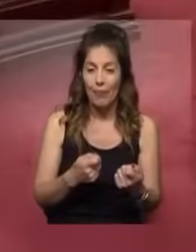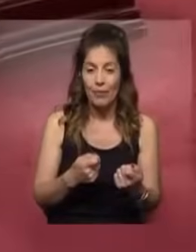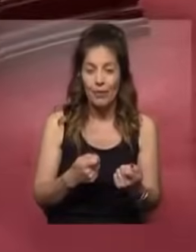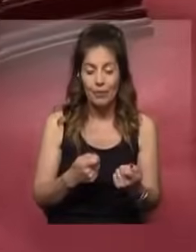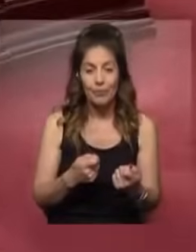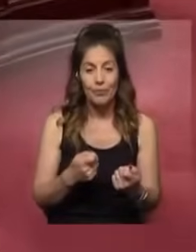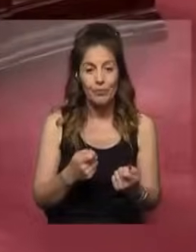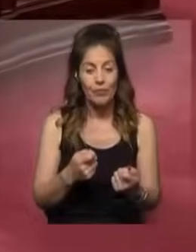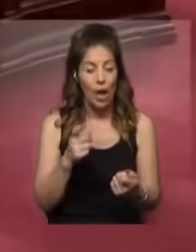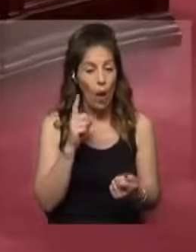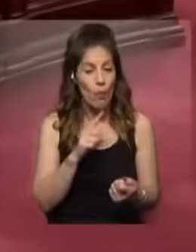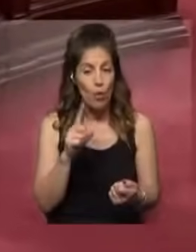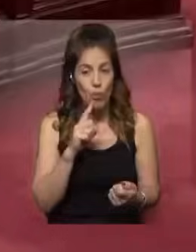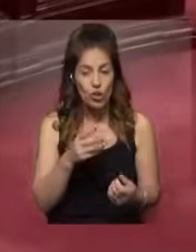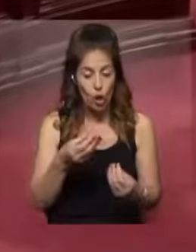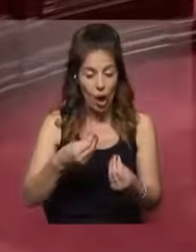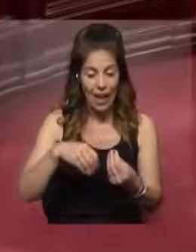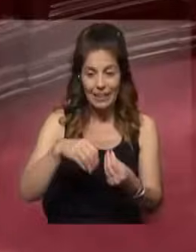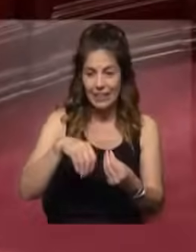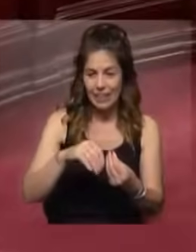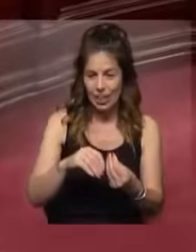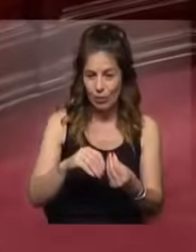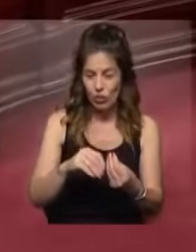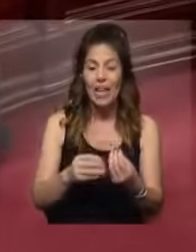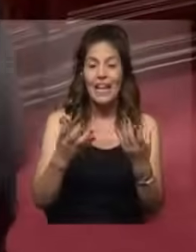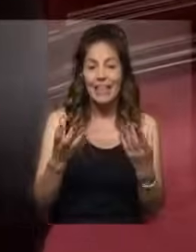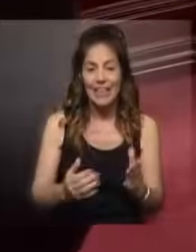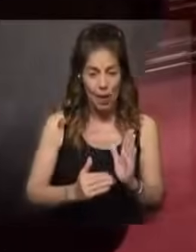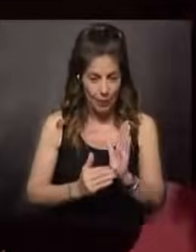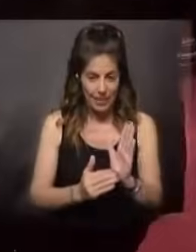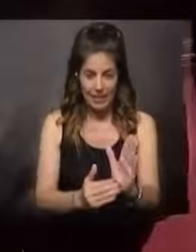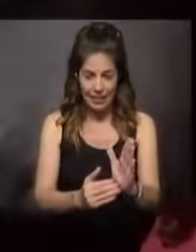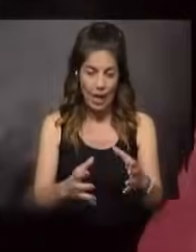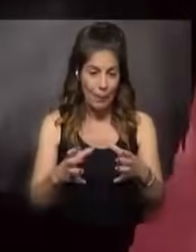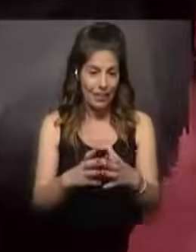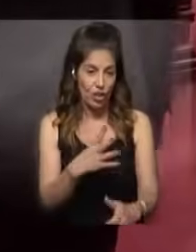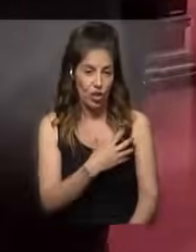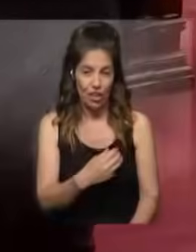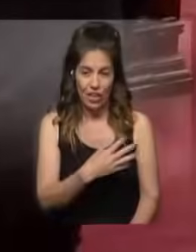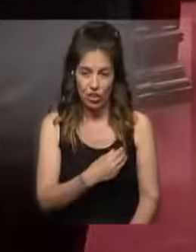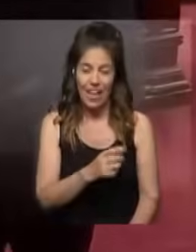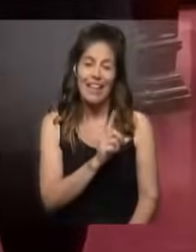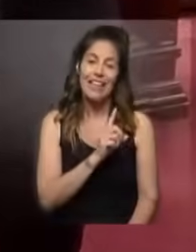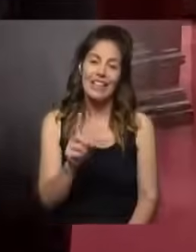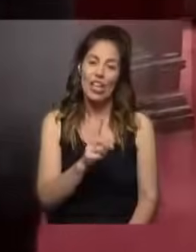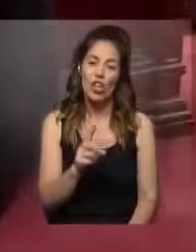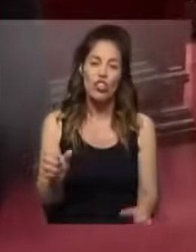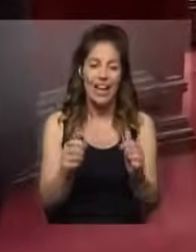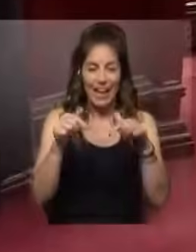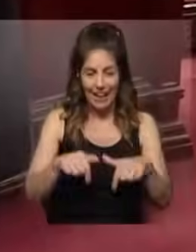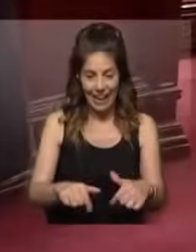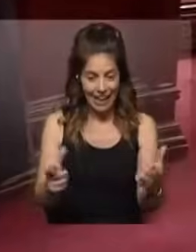eh de los que pretendía presentar el Partido Nacional es que no se haga aquí en la cámara de